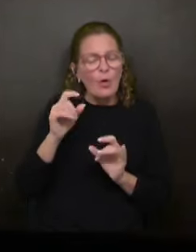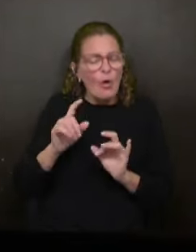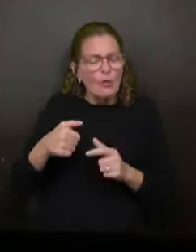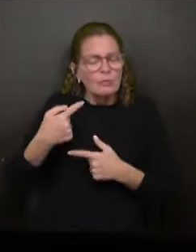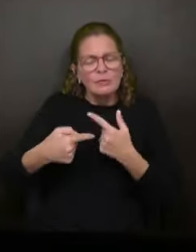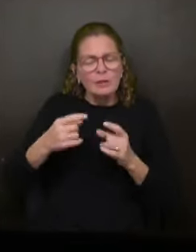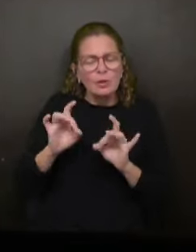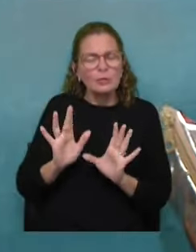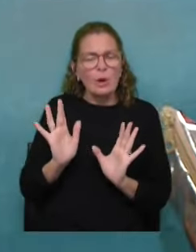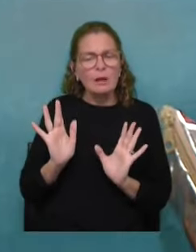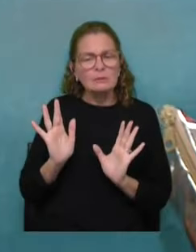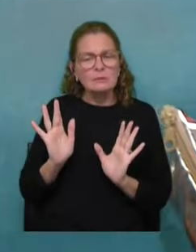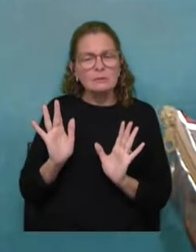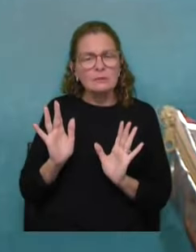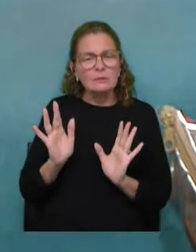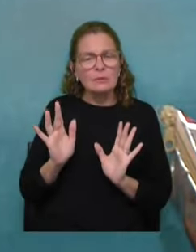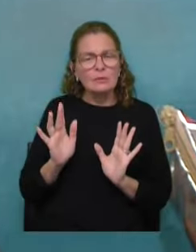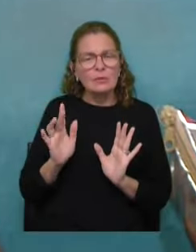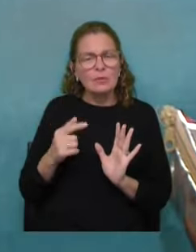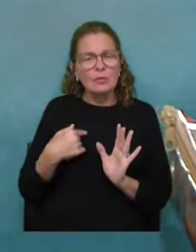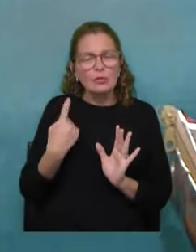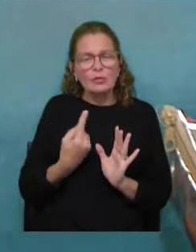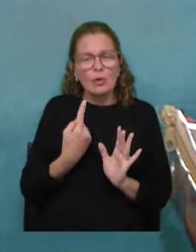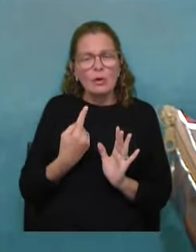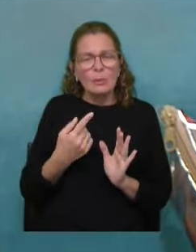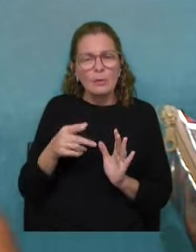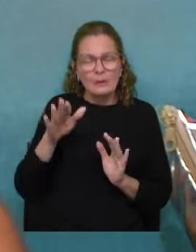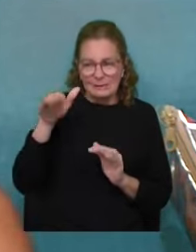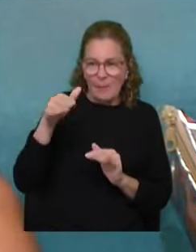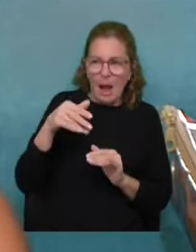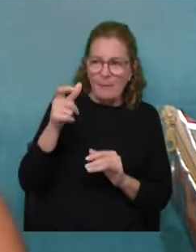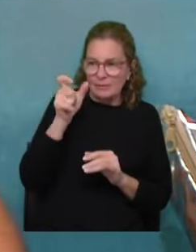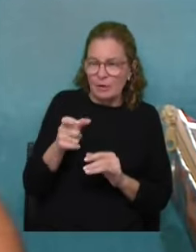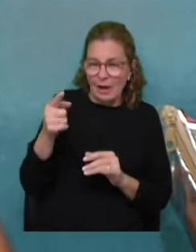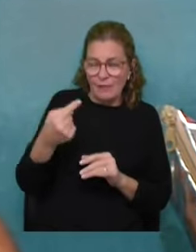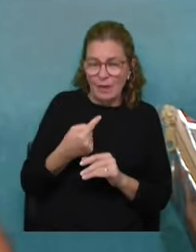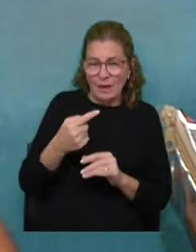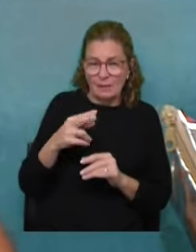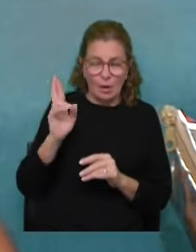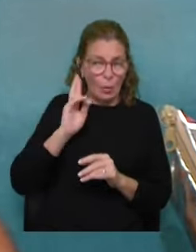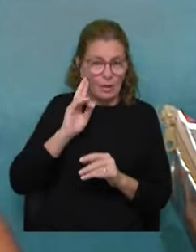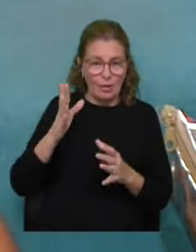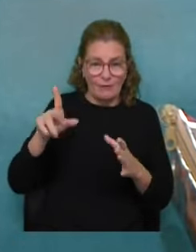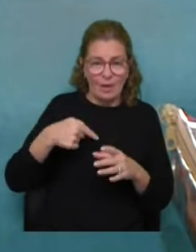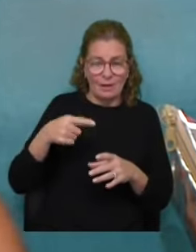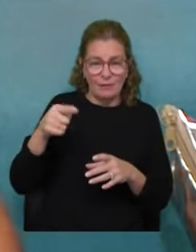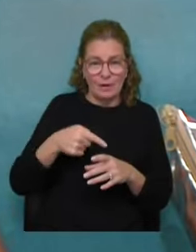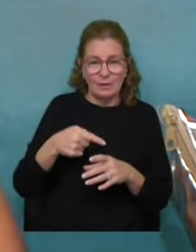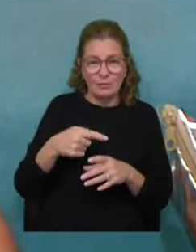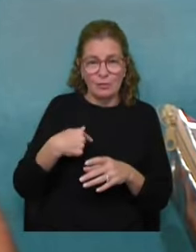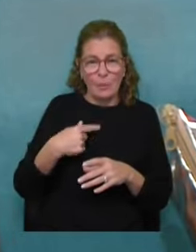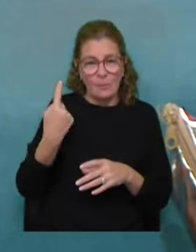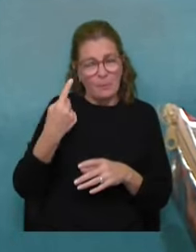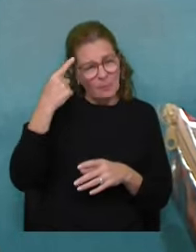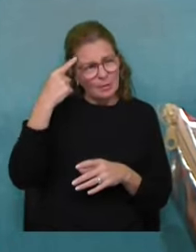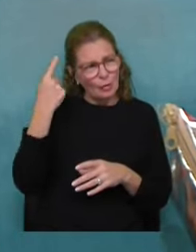naturalmente? No, nos salía solo para tratar de arrimar gente y hacer ruido. Creo que no salía solo.